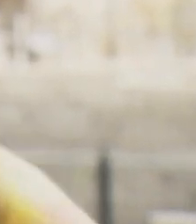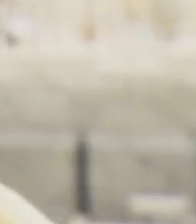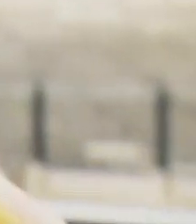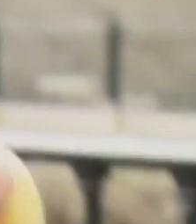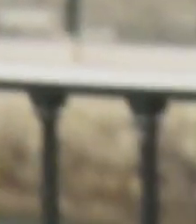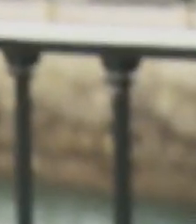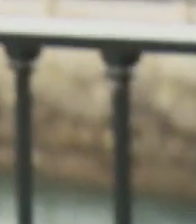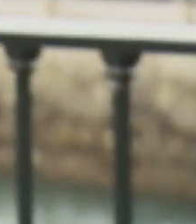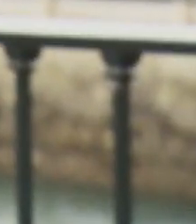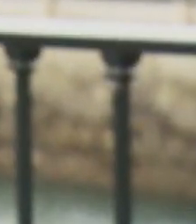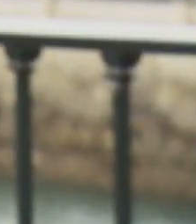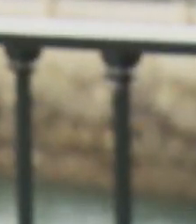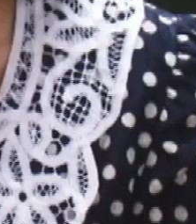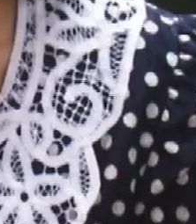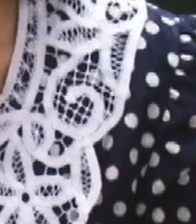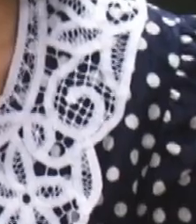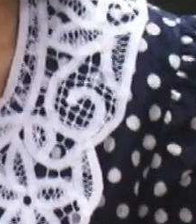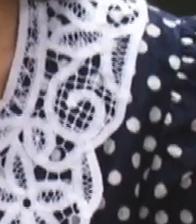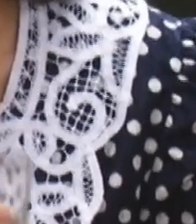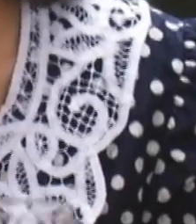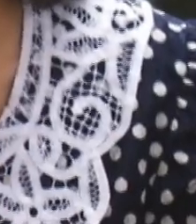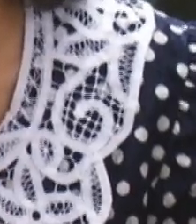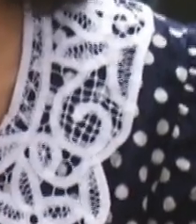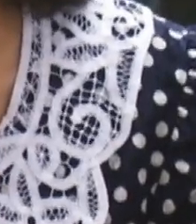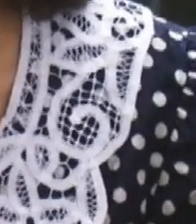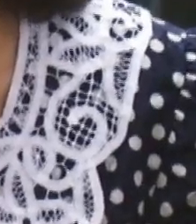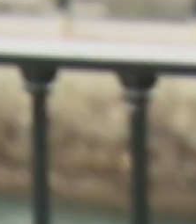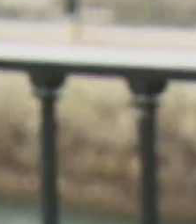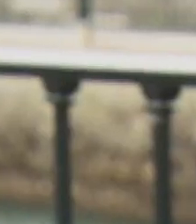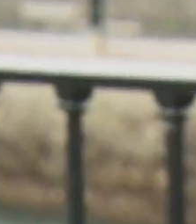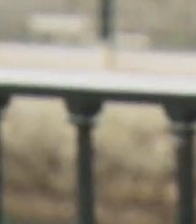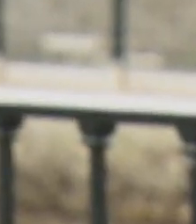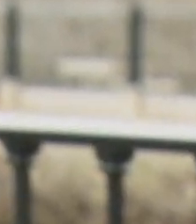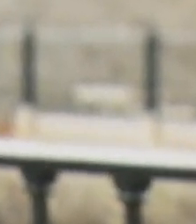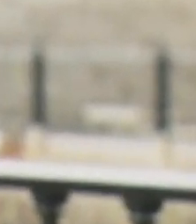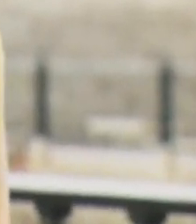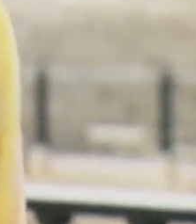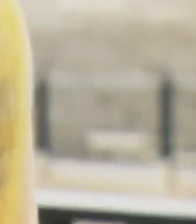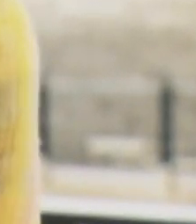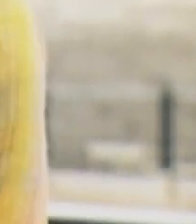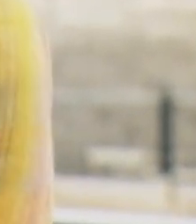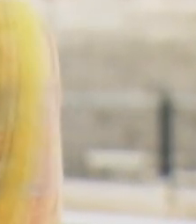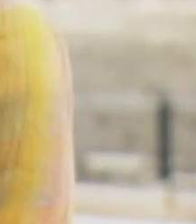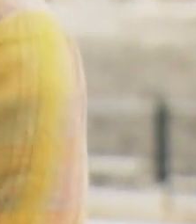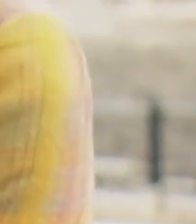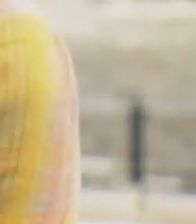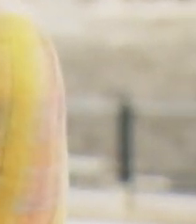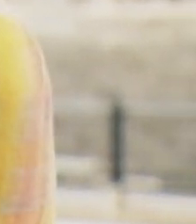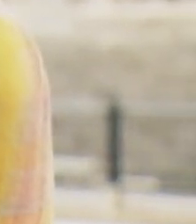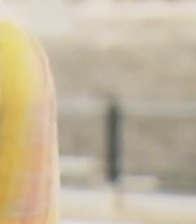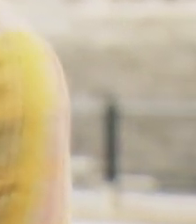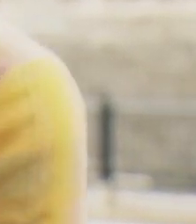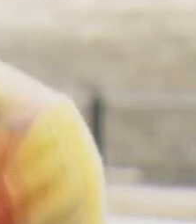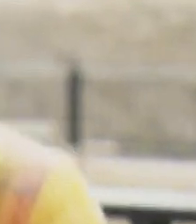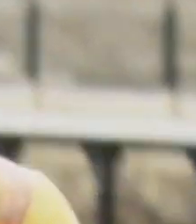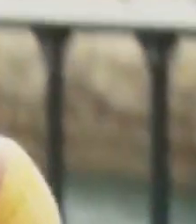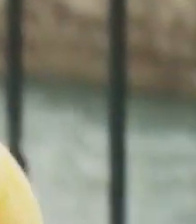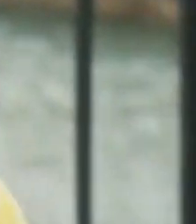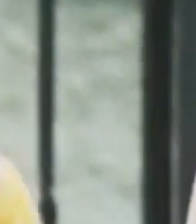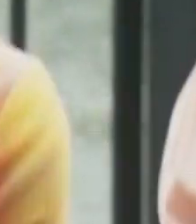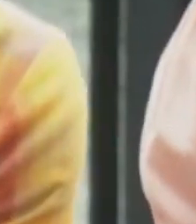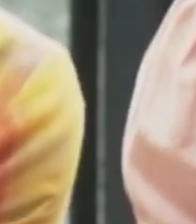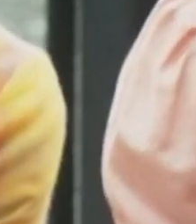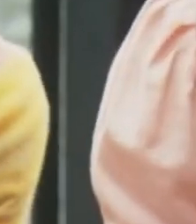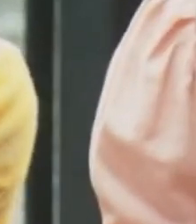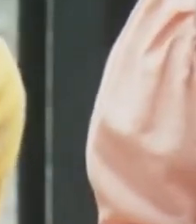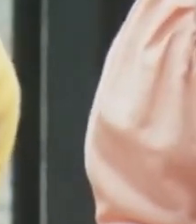Oigan, ¿creen que mi cara es fea? ¿Tu cara? Es que como en la escuela solamente había mujeres, esa idea ni siquiera se me